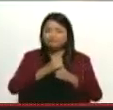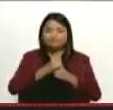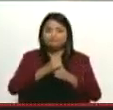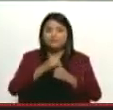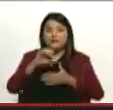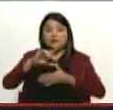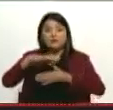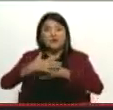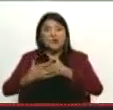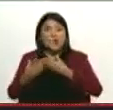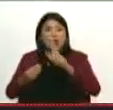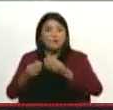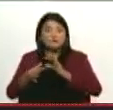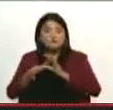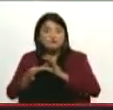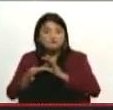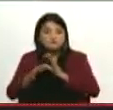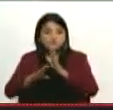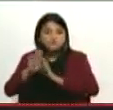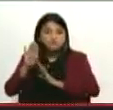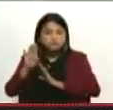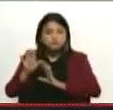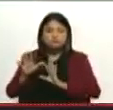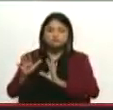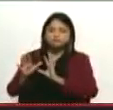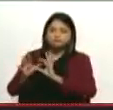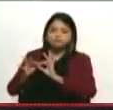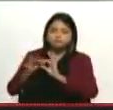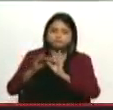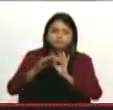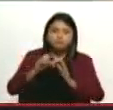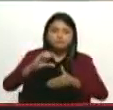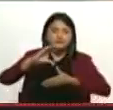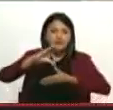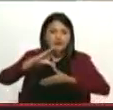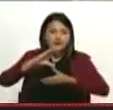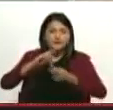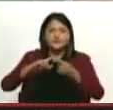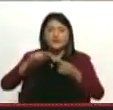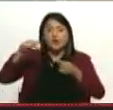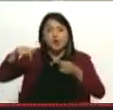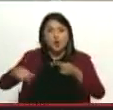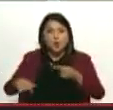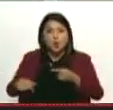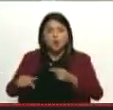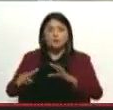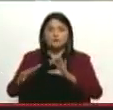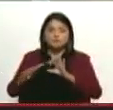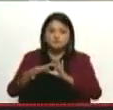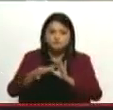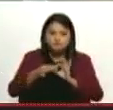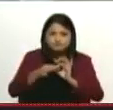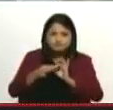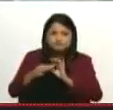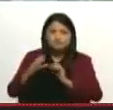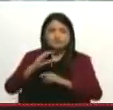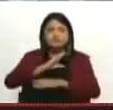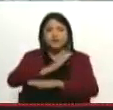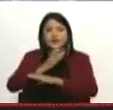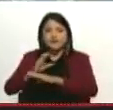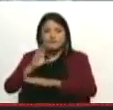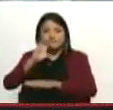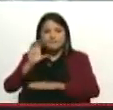región es marchar Unidos y por ello celac por ello hoy celebramos y felicitamos a caricón en estos cincuenta